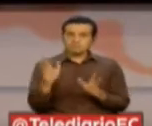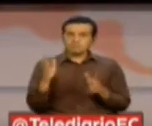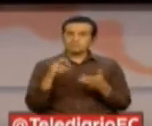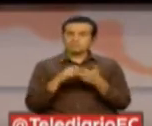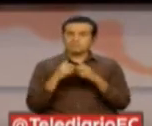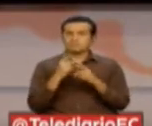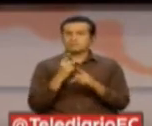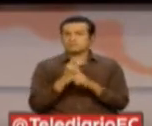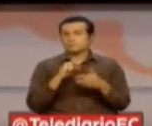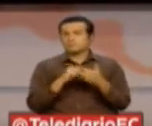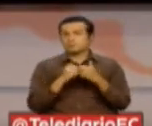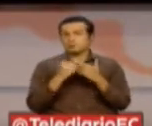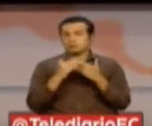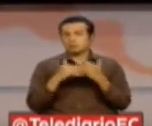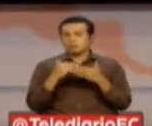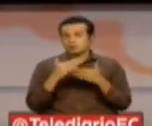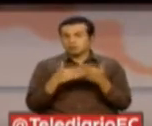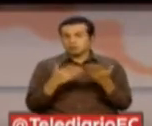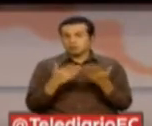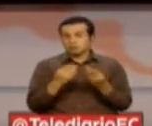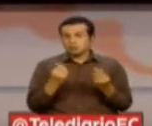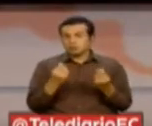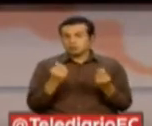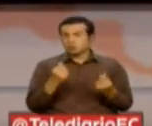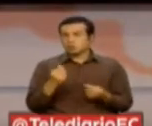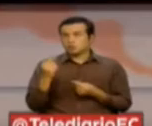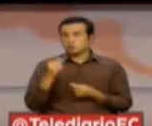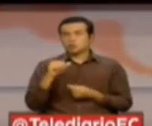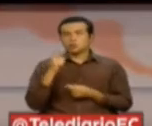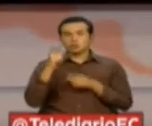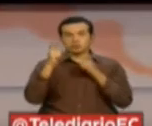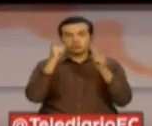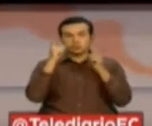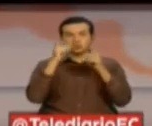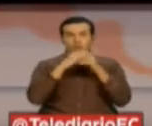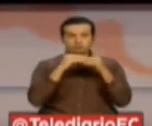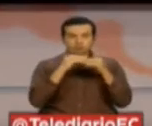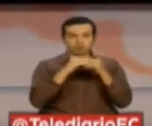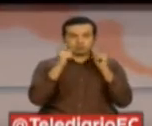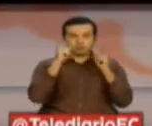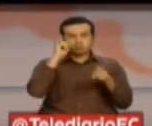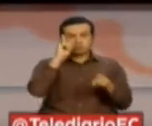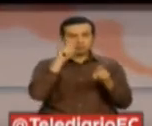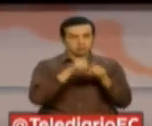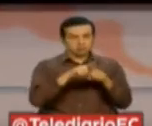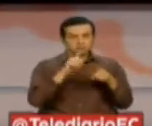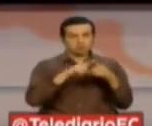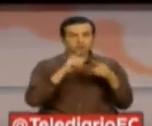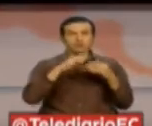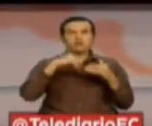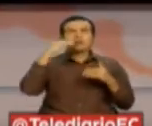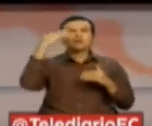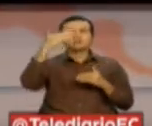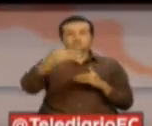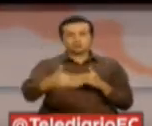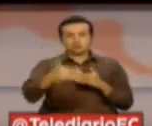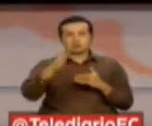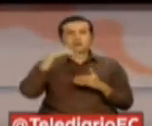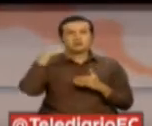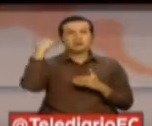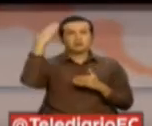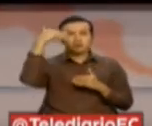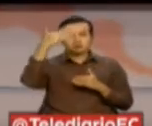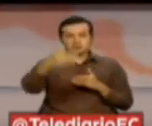esto va a afectar el funcionamiento y el objetivo del incentivo debe haber un control de divisas estamos de acuerdo pero posterior un control